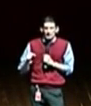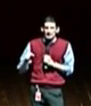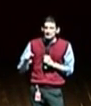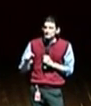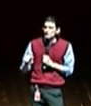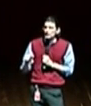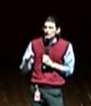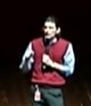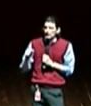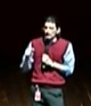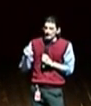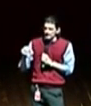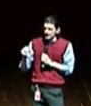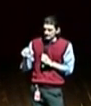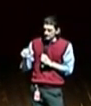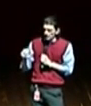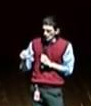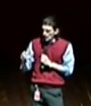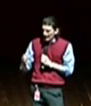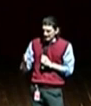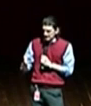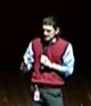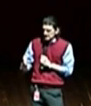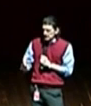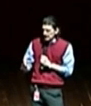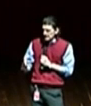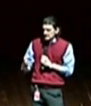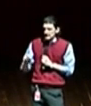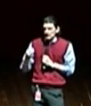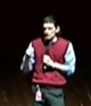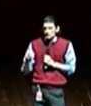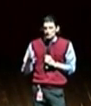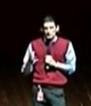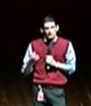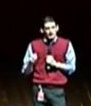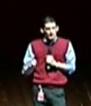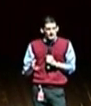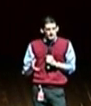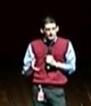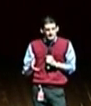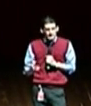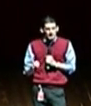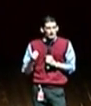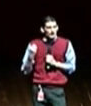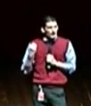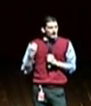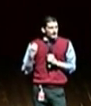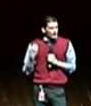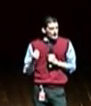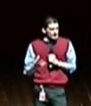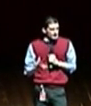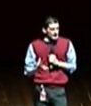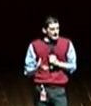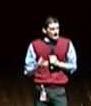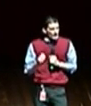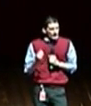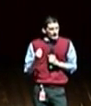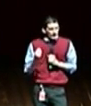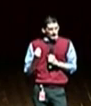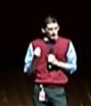a 2019, ser copartícipes de la construcción de nuestro destino, de